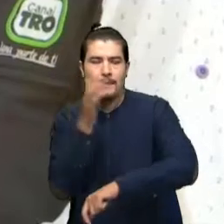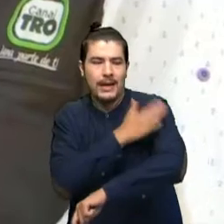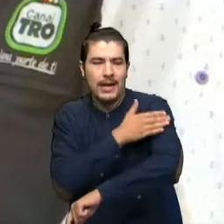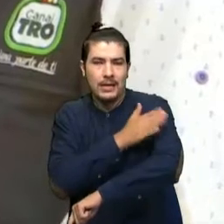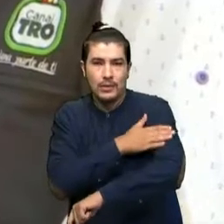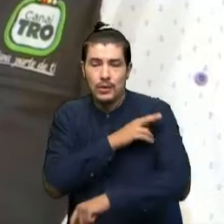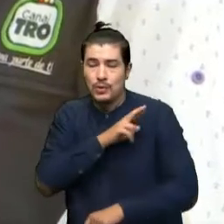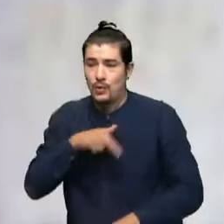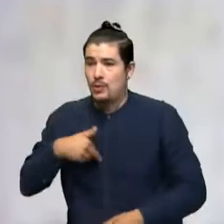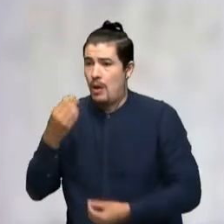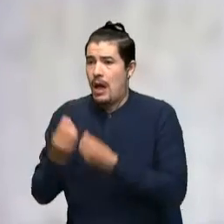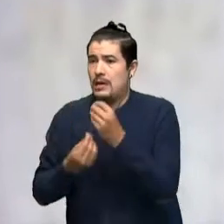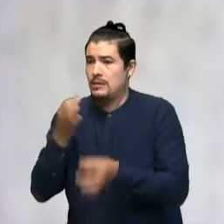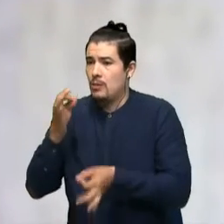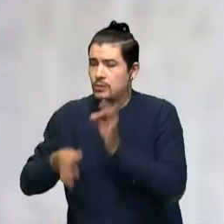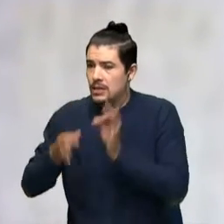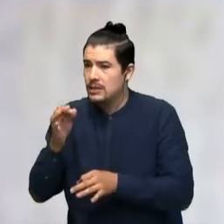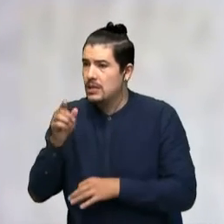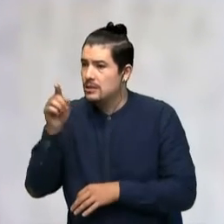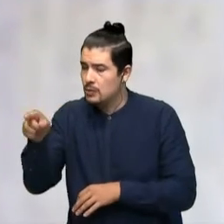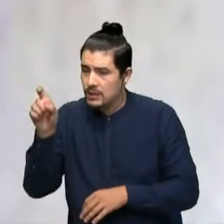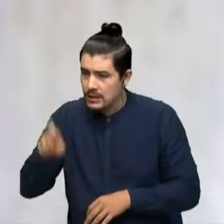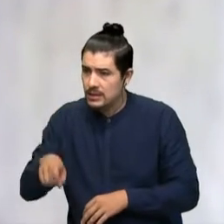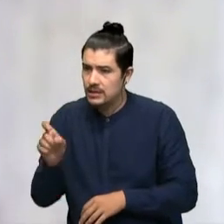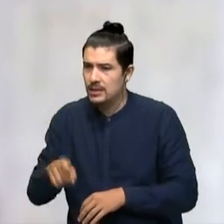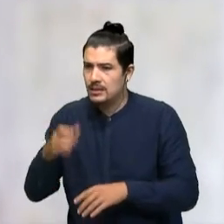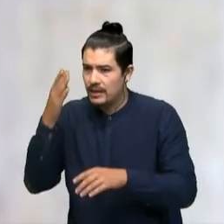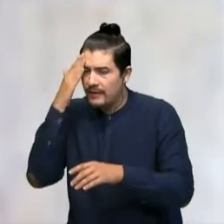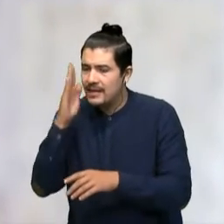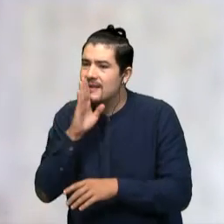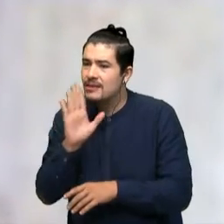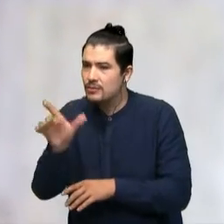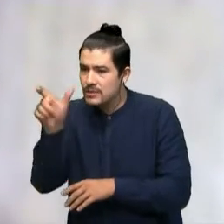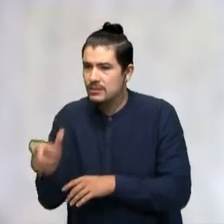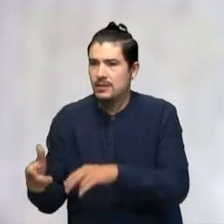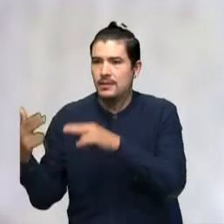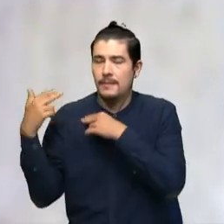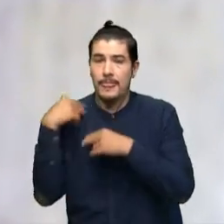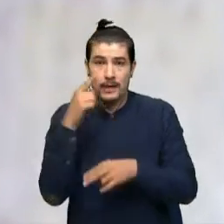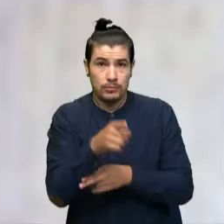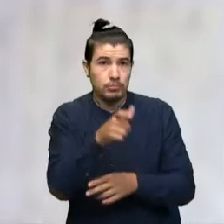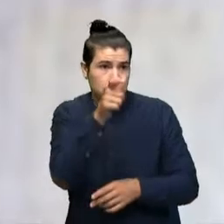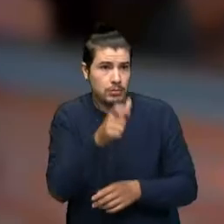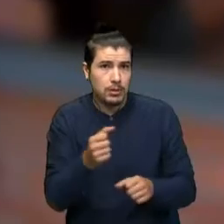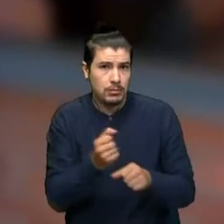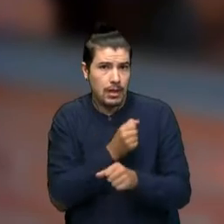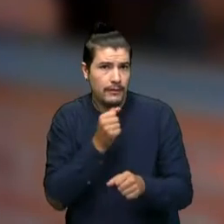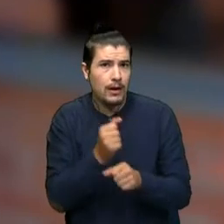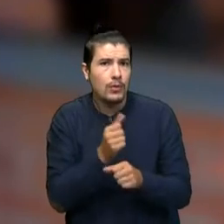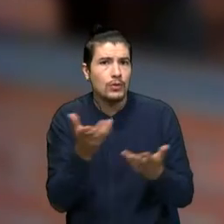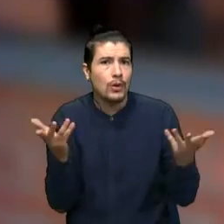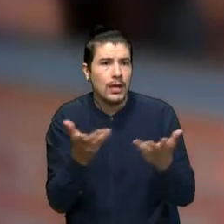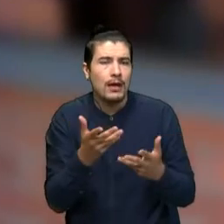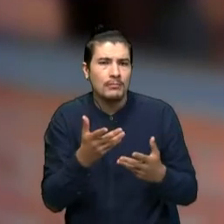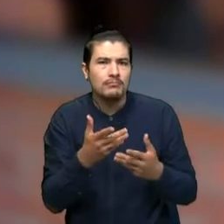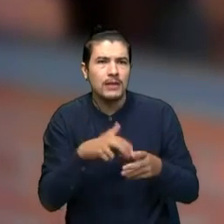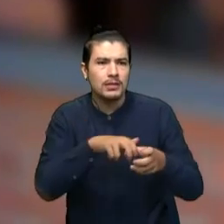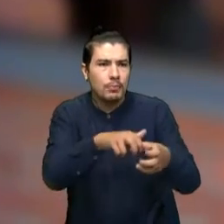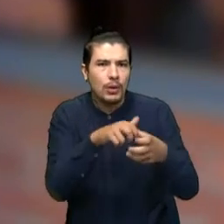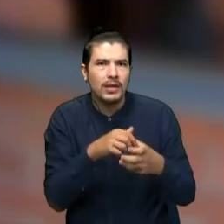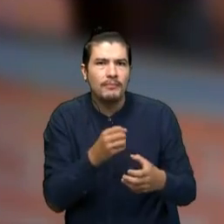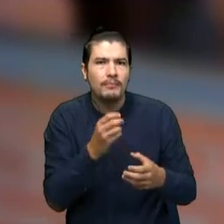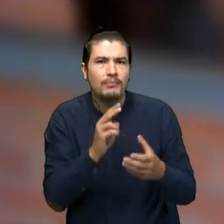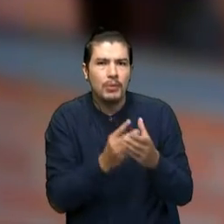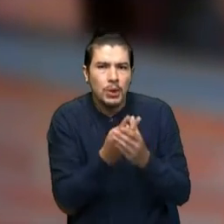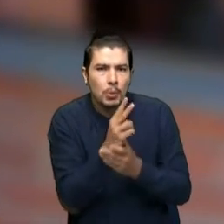necesitamos, que no quede impune. Según la familia, el adolescente laboraba en Centro Abastos para ayudar a su mamá